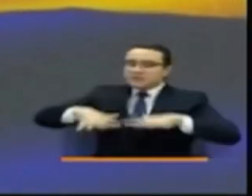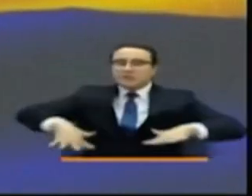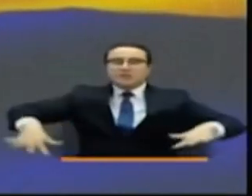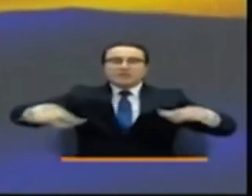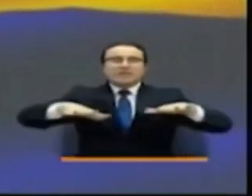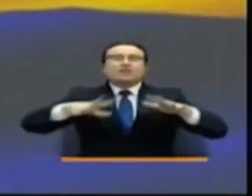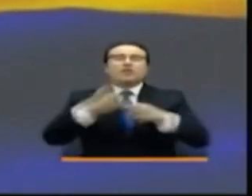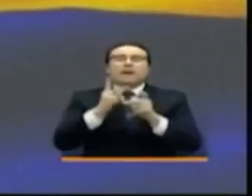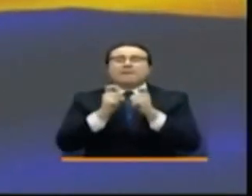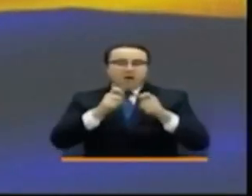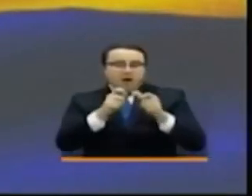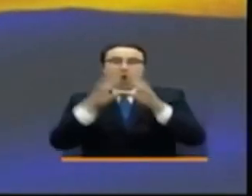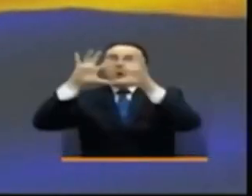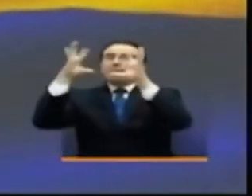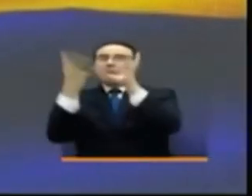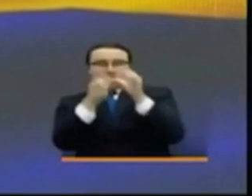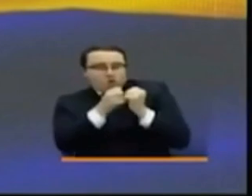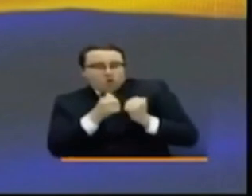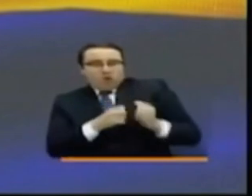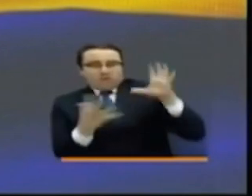Santa Marta. Abro comillas.